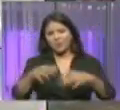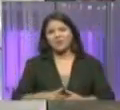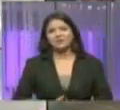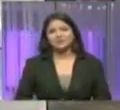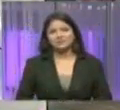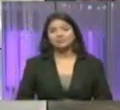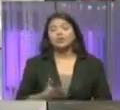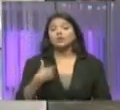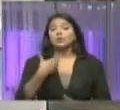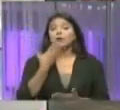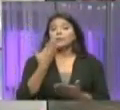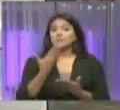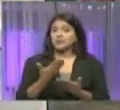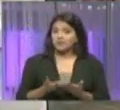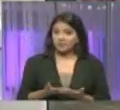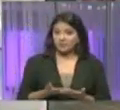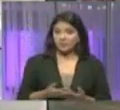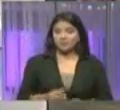He pedido